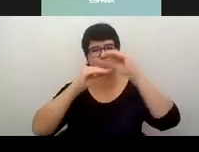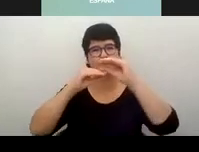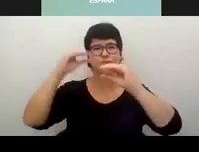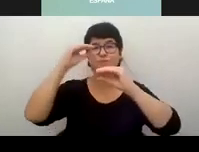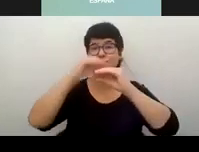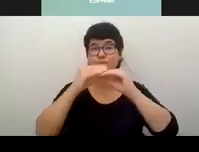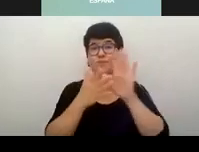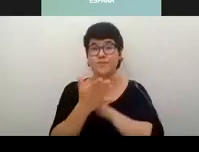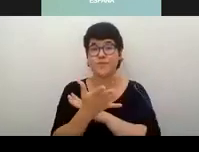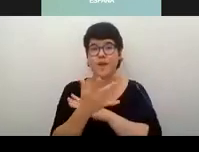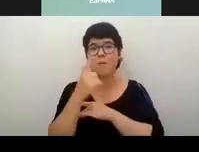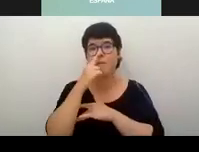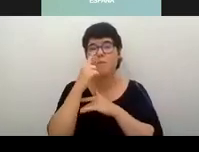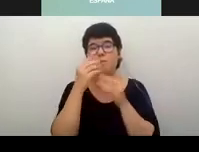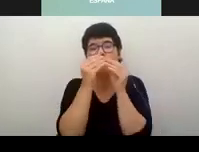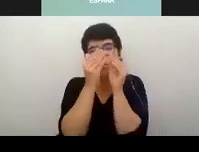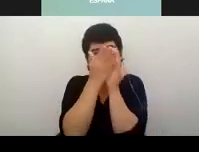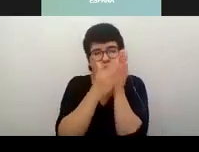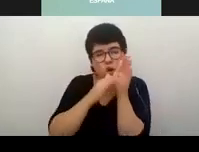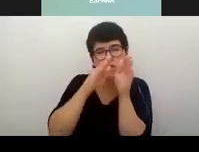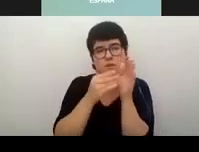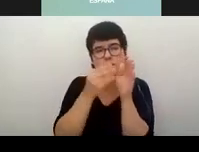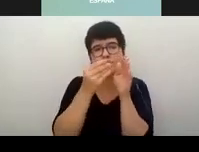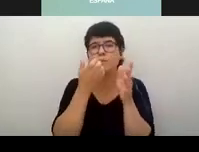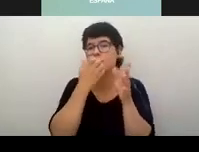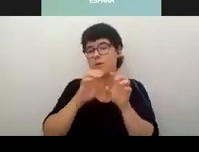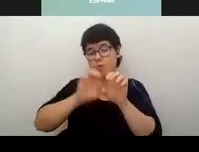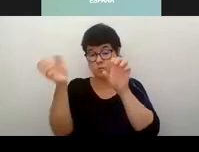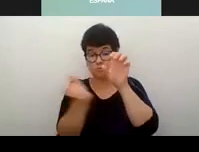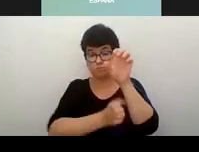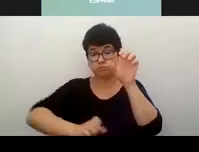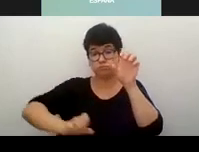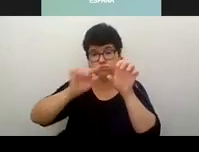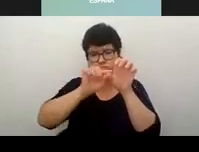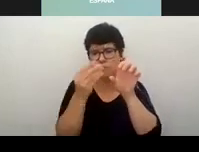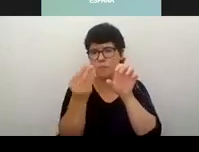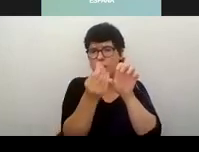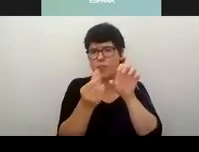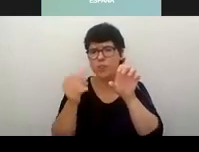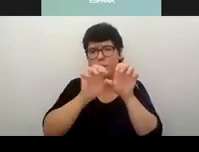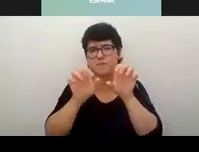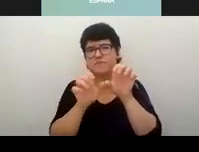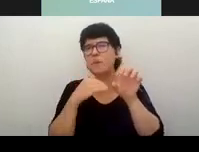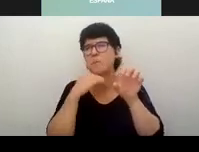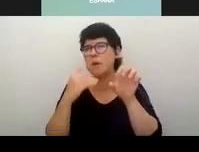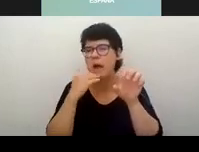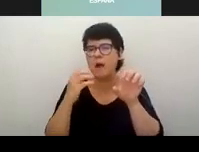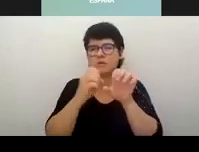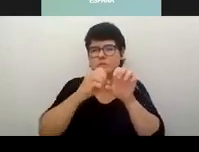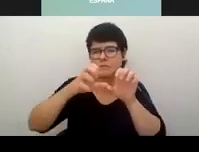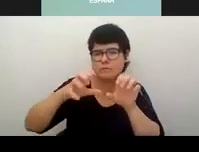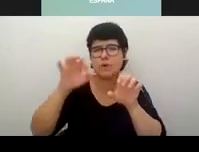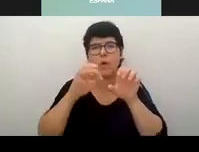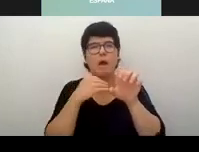es decir, cuando la mucosa intestinal, por una inflamación, por una degradación, por una atrofia, por lo